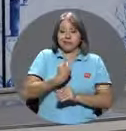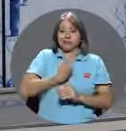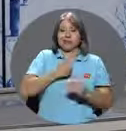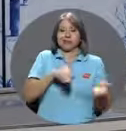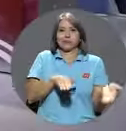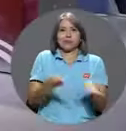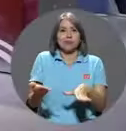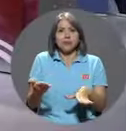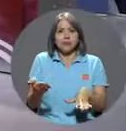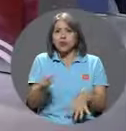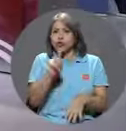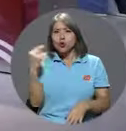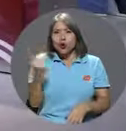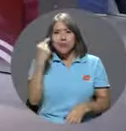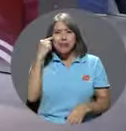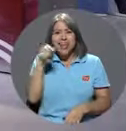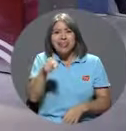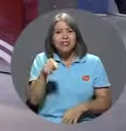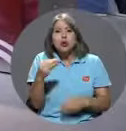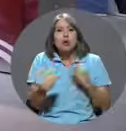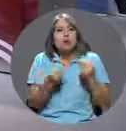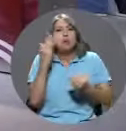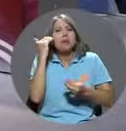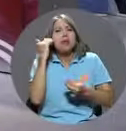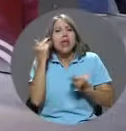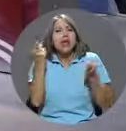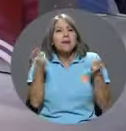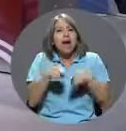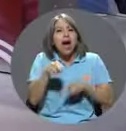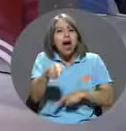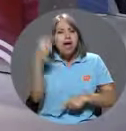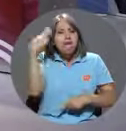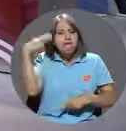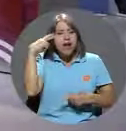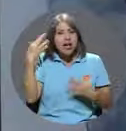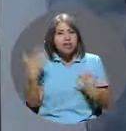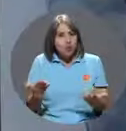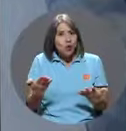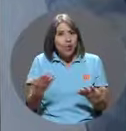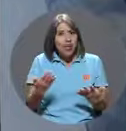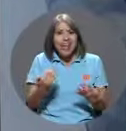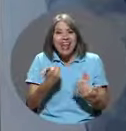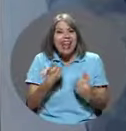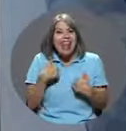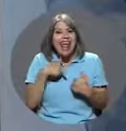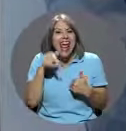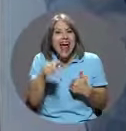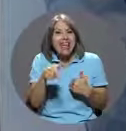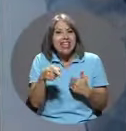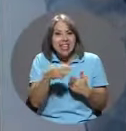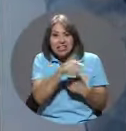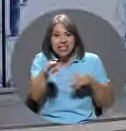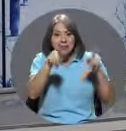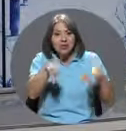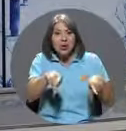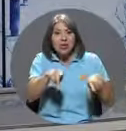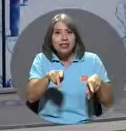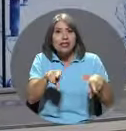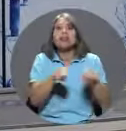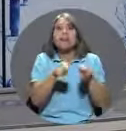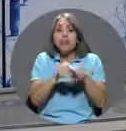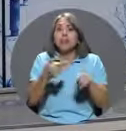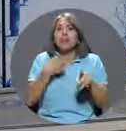de esta cantidad de personas, ¿verdad? Y son familias completas, ¿verdad? Se calcula que por cada una de las personas